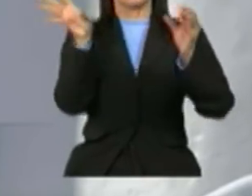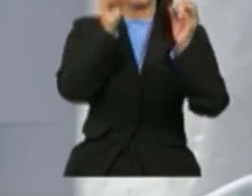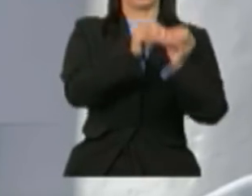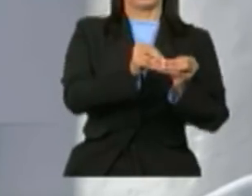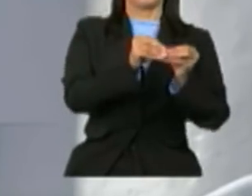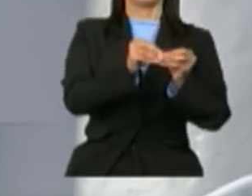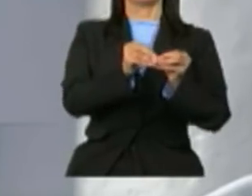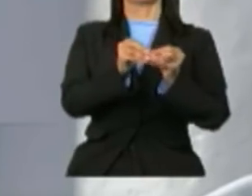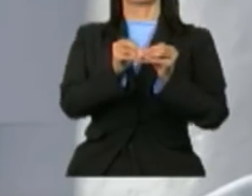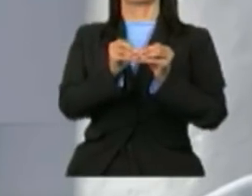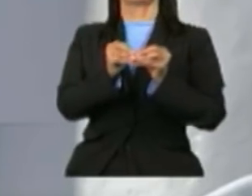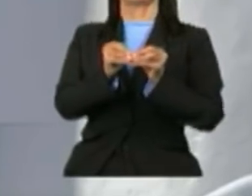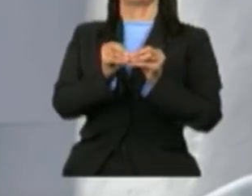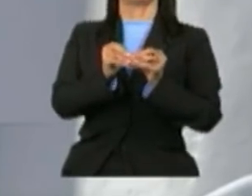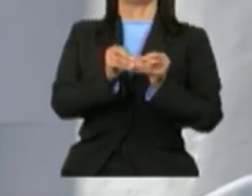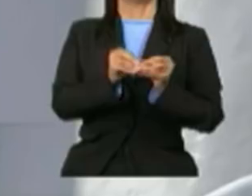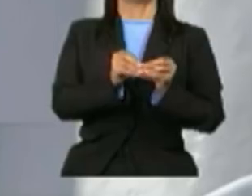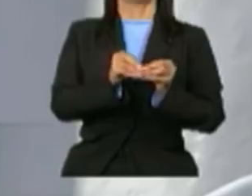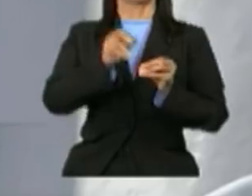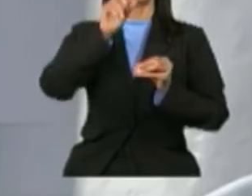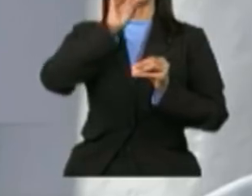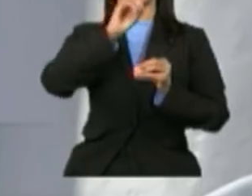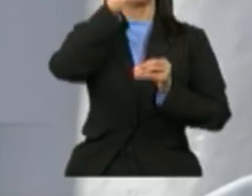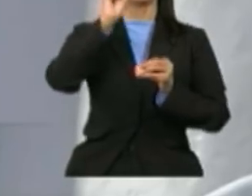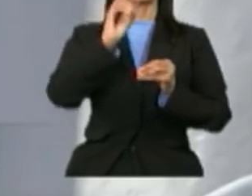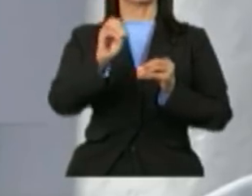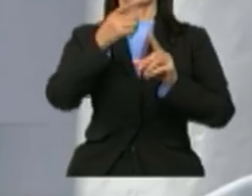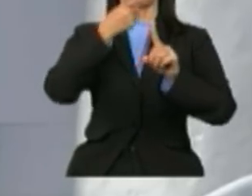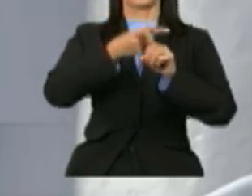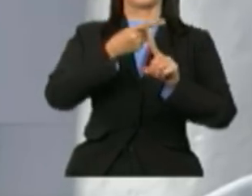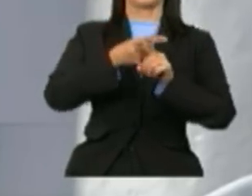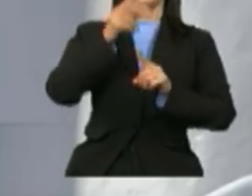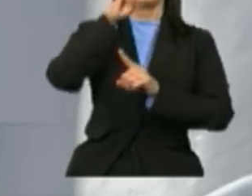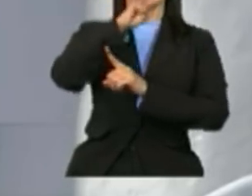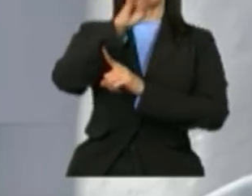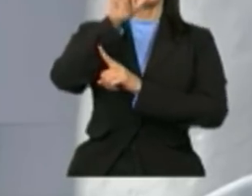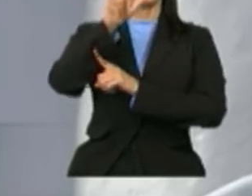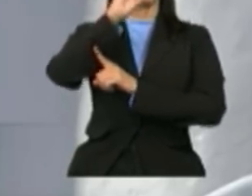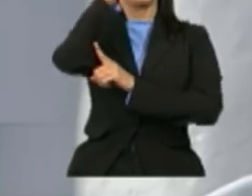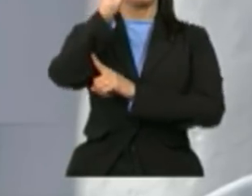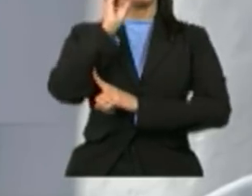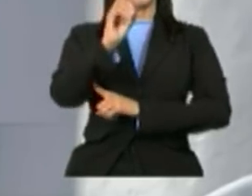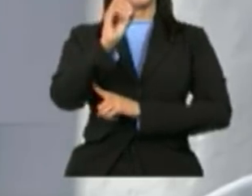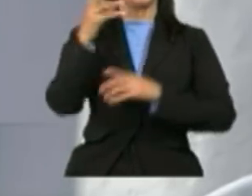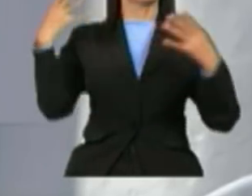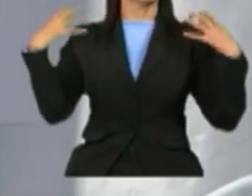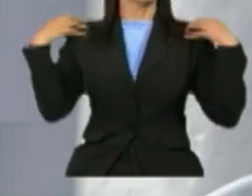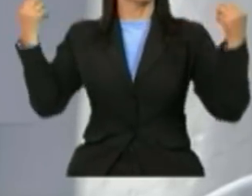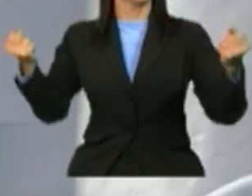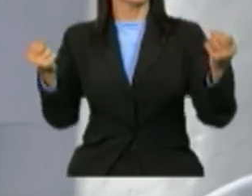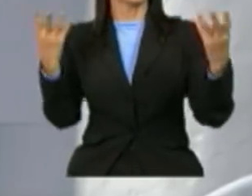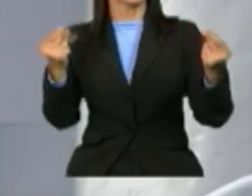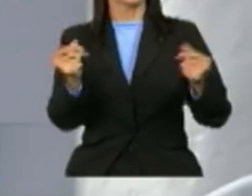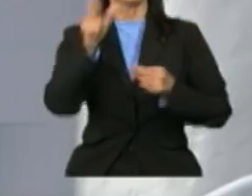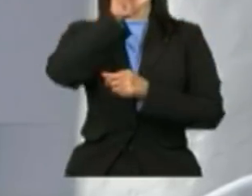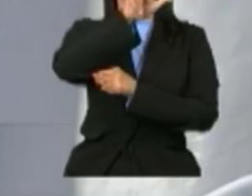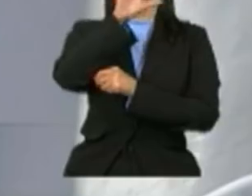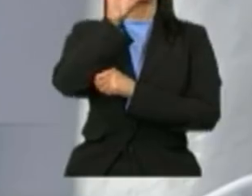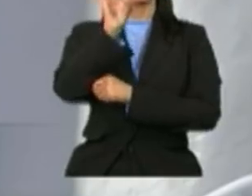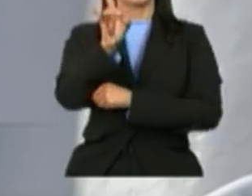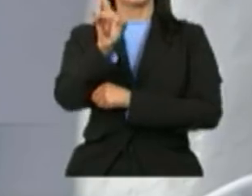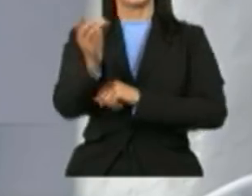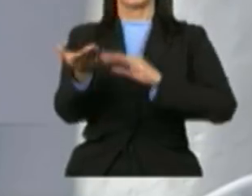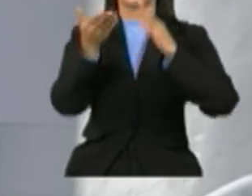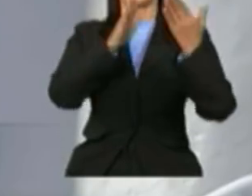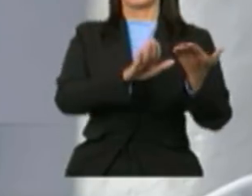486 acumulados, tasa de positividad de 43%, recuperados 38,